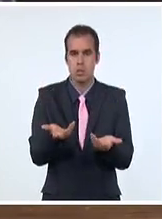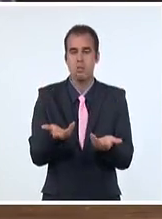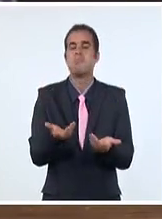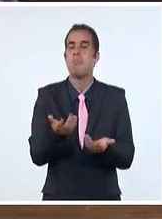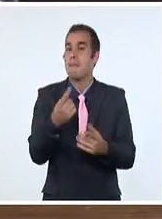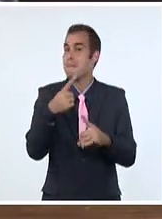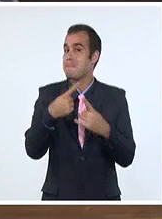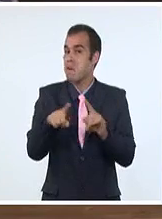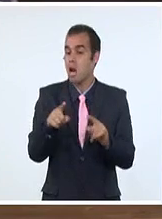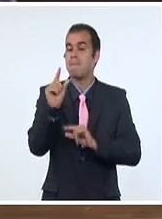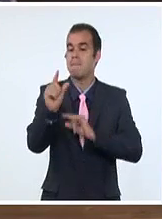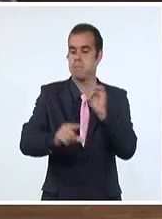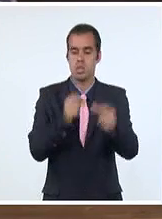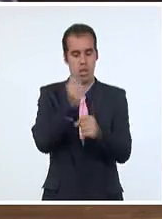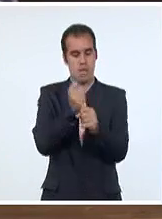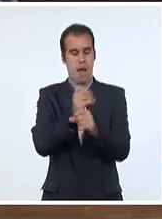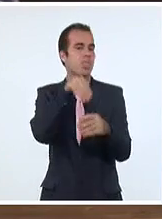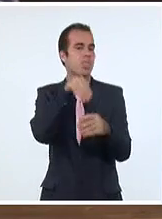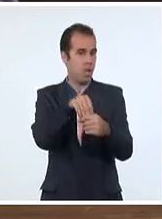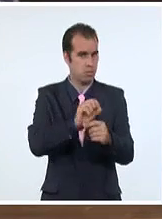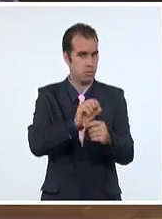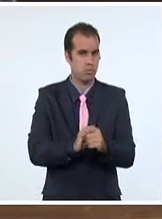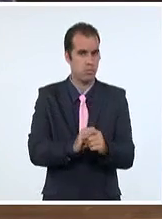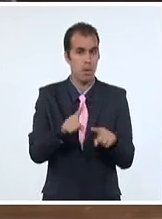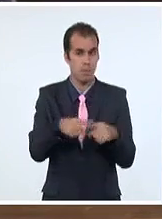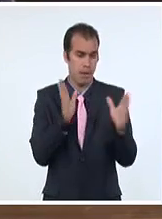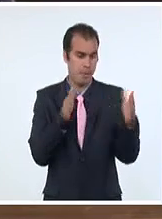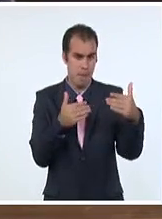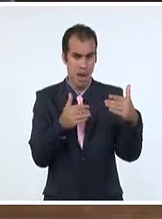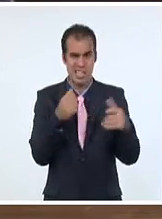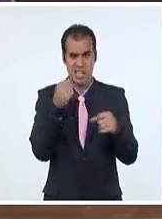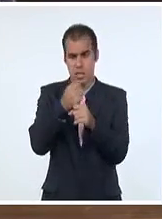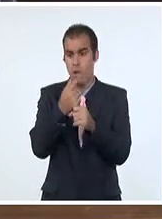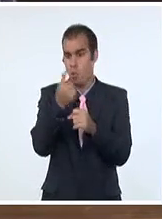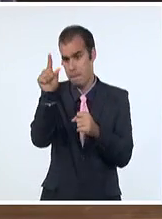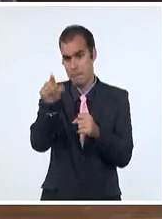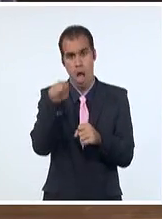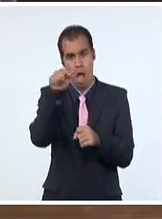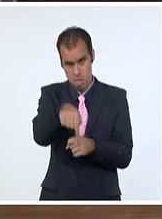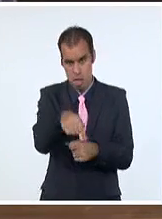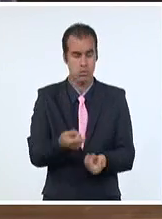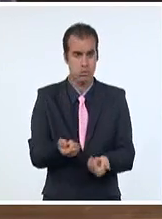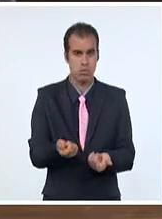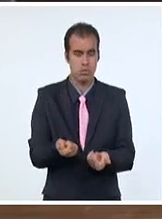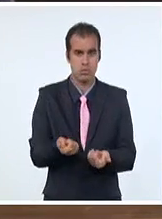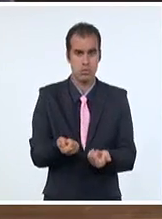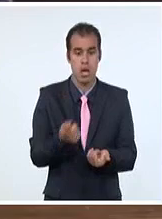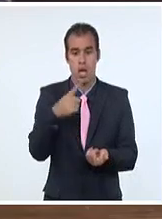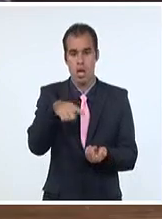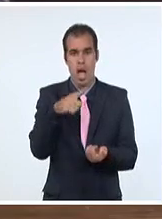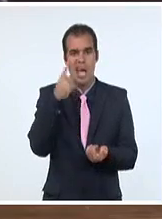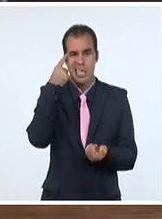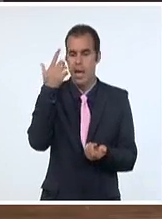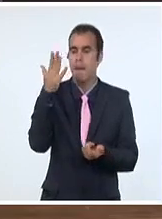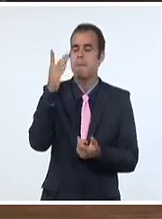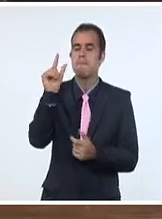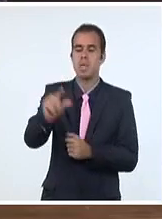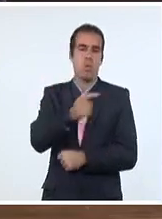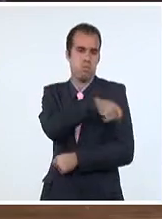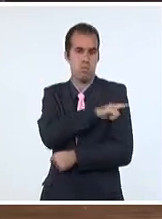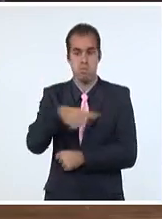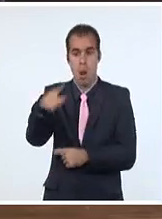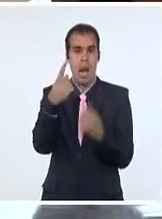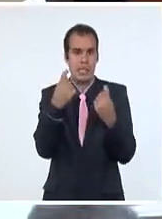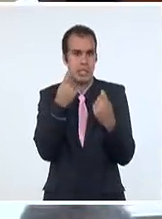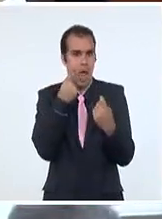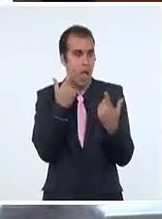parte humana, porque detrás de cada bulto, detrás de cada paquete hay una persona que lo está esperando, y una persona que tiene